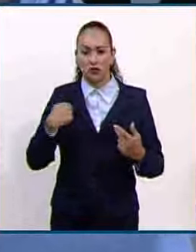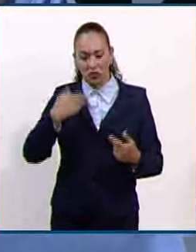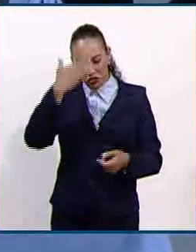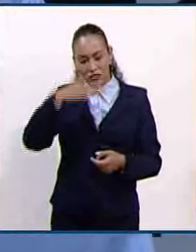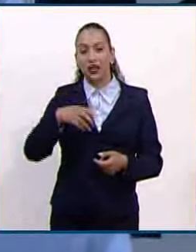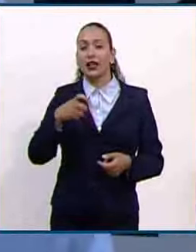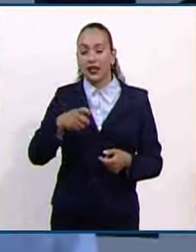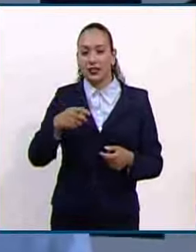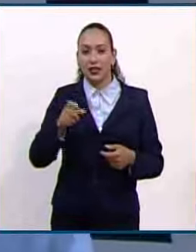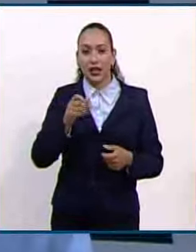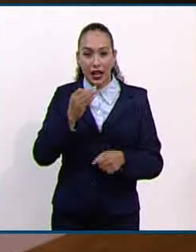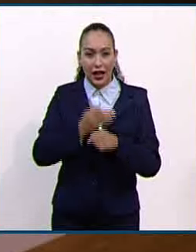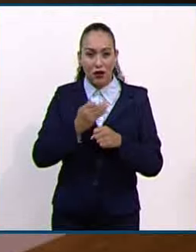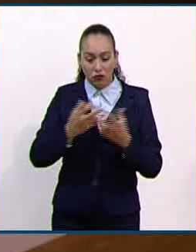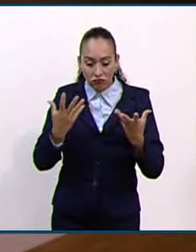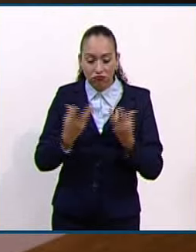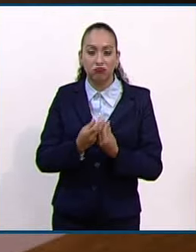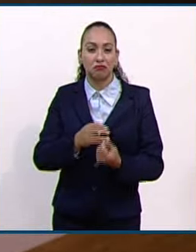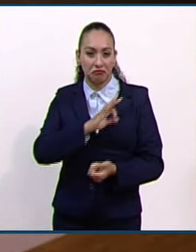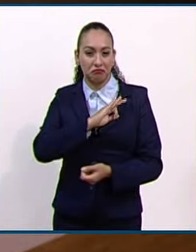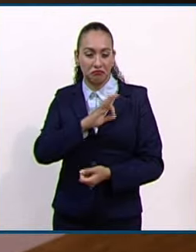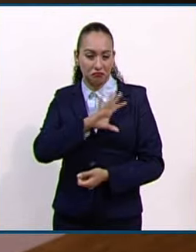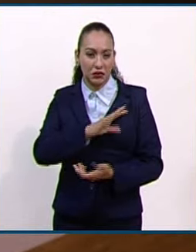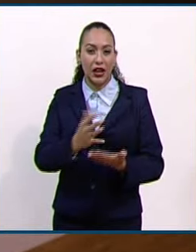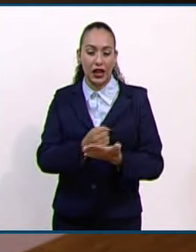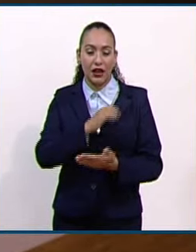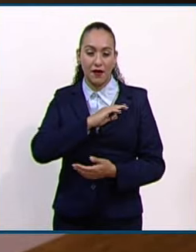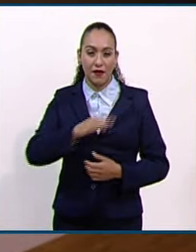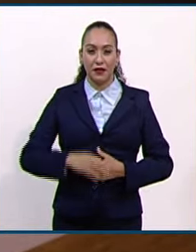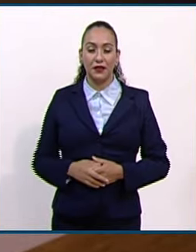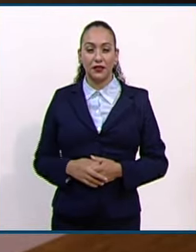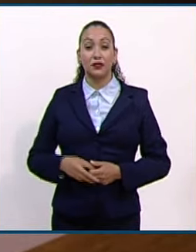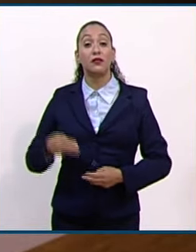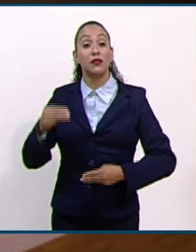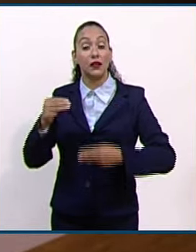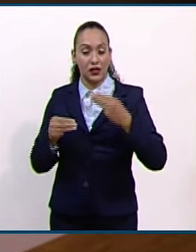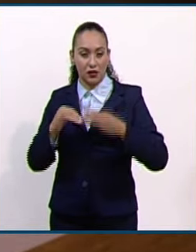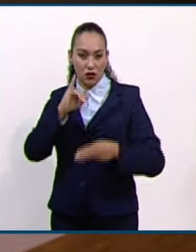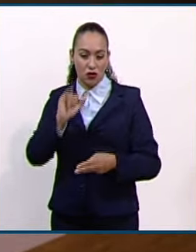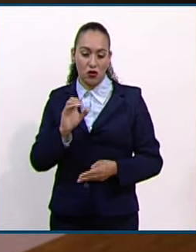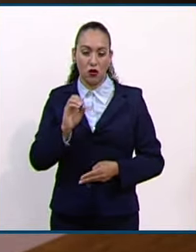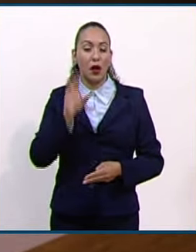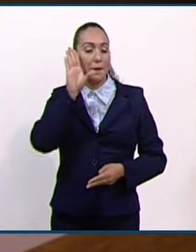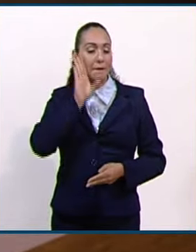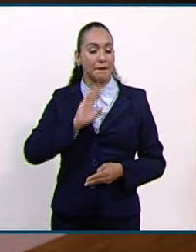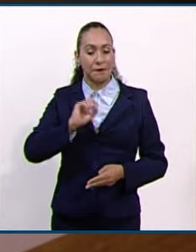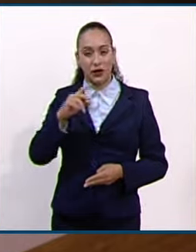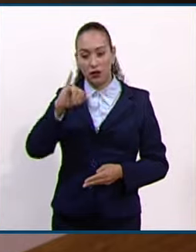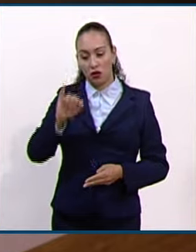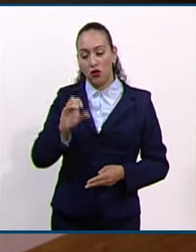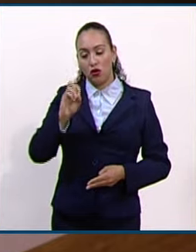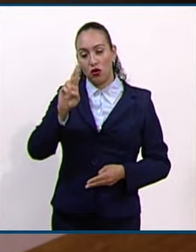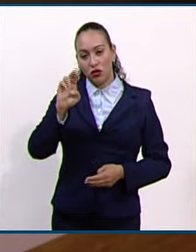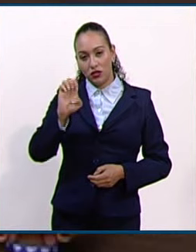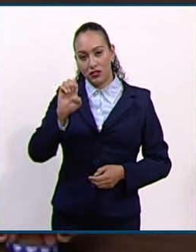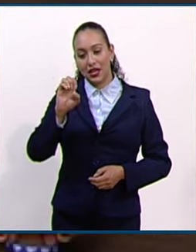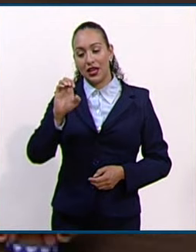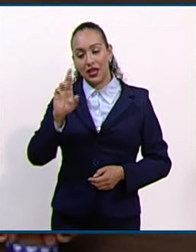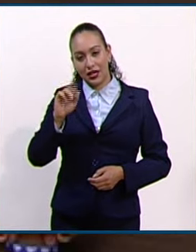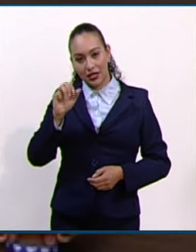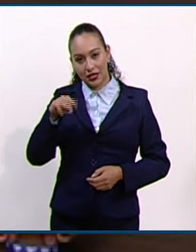se van a ganar los tres. Y en este sentido, el ministro en retiro, José Ramón Cosío Díaz, calificó de pésima la propuesta